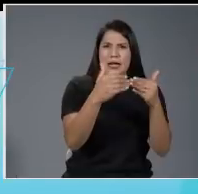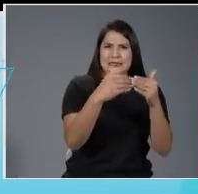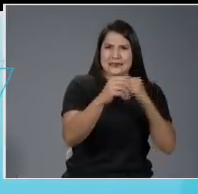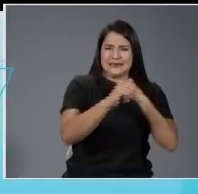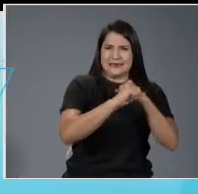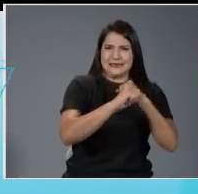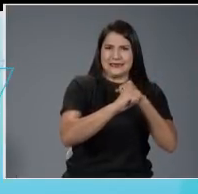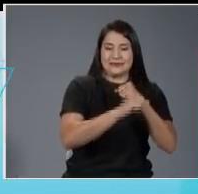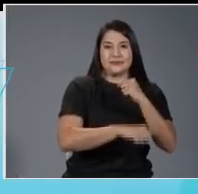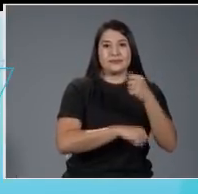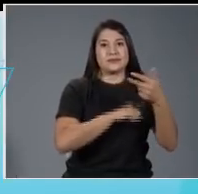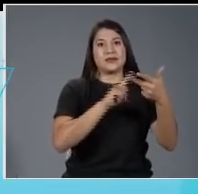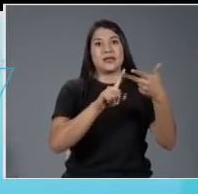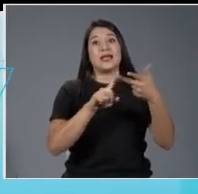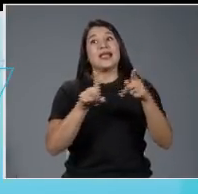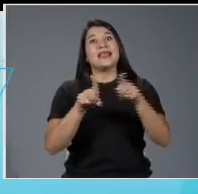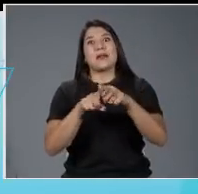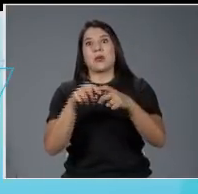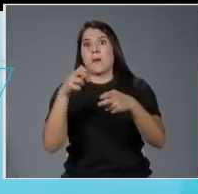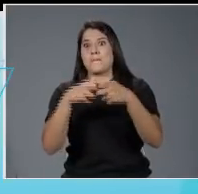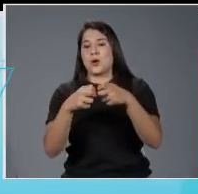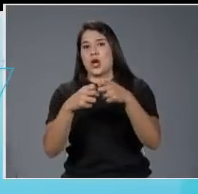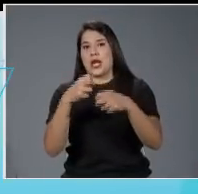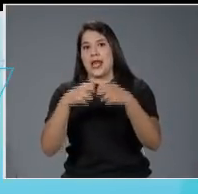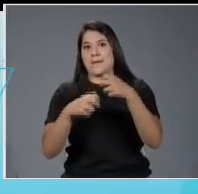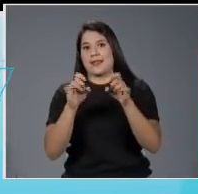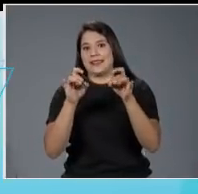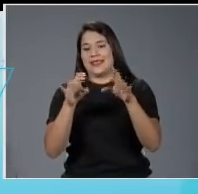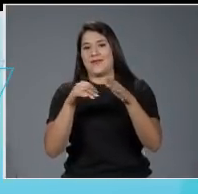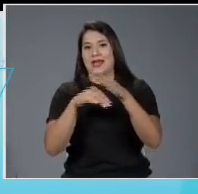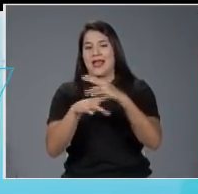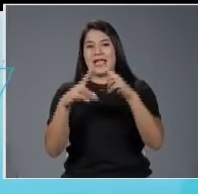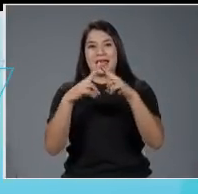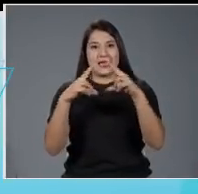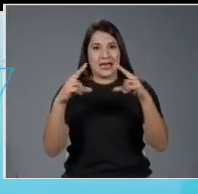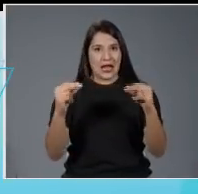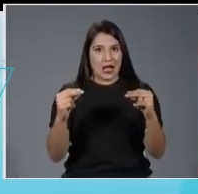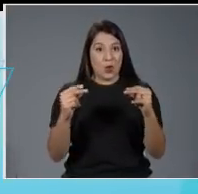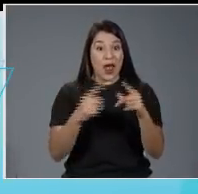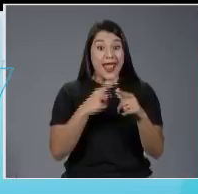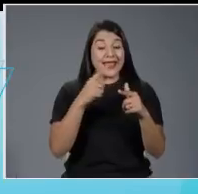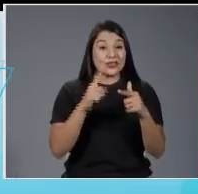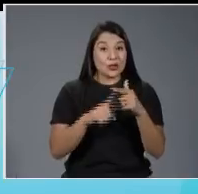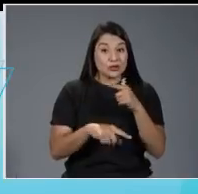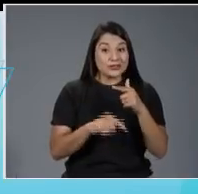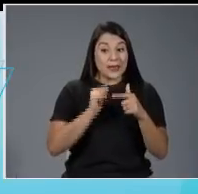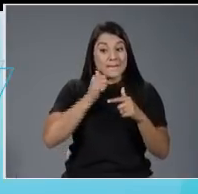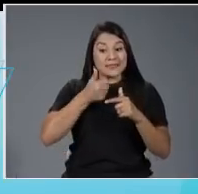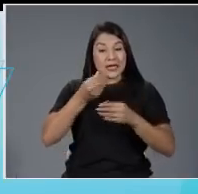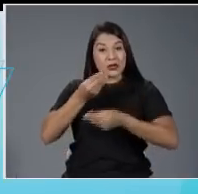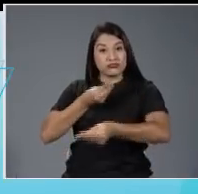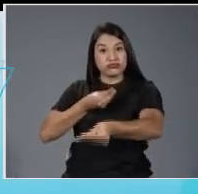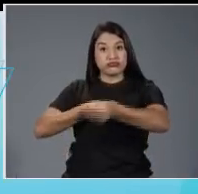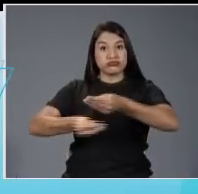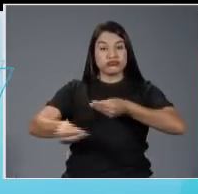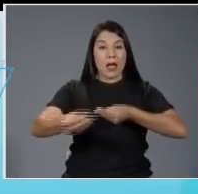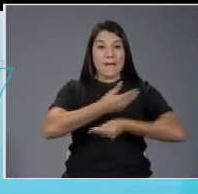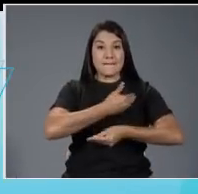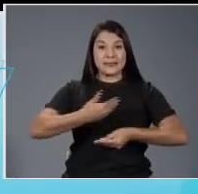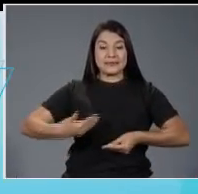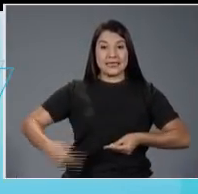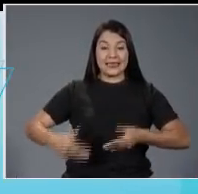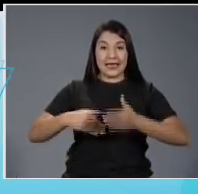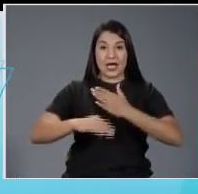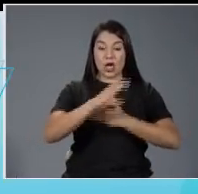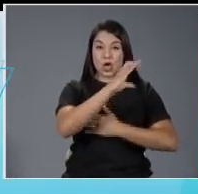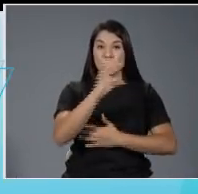final. Y hay una crisis en Nicaragua tremenda, así que el traspaso de poderes en Costa Rica, digamos que es